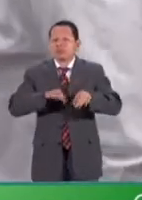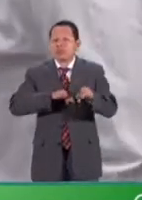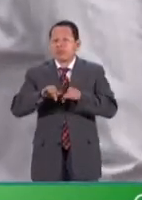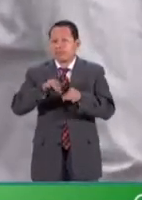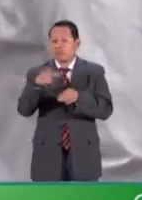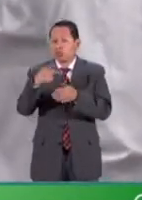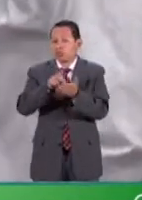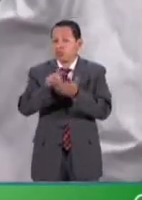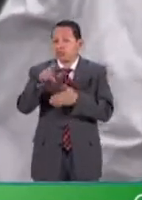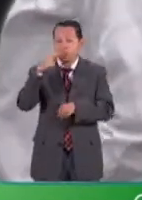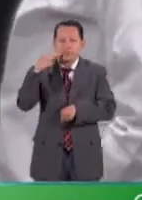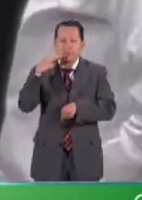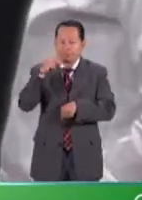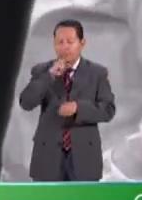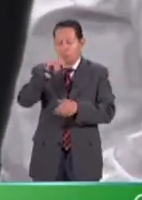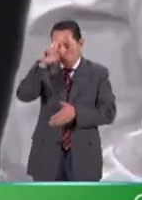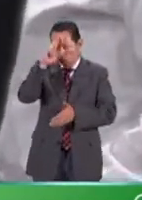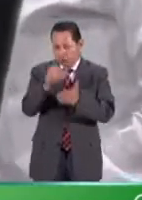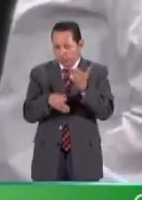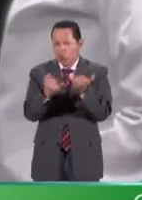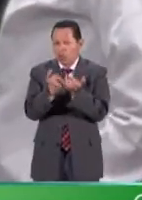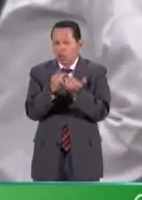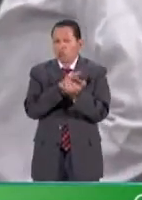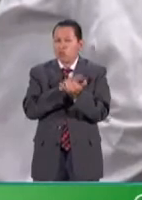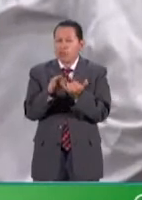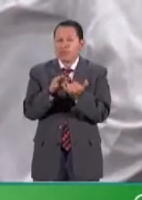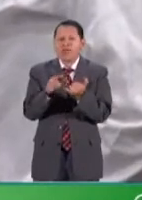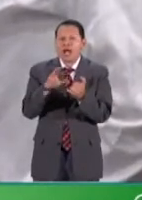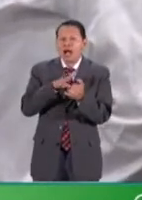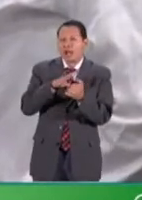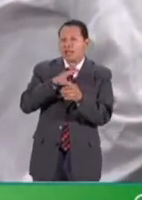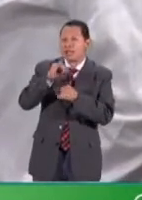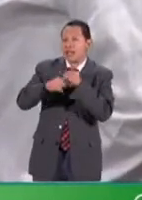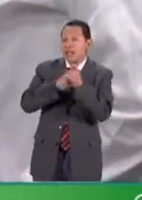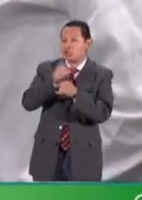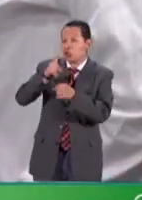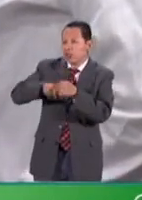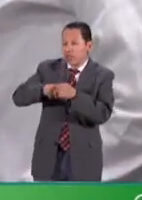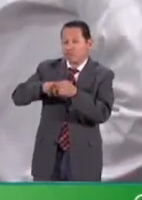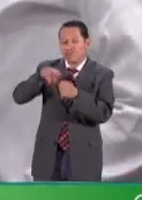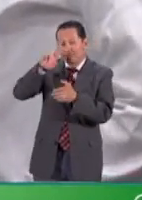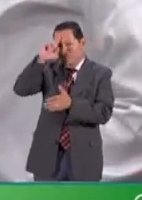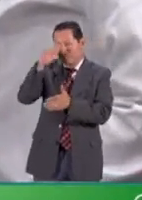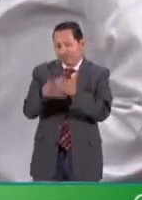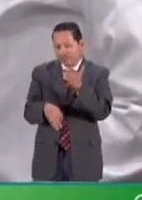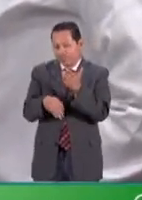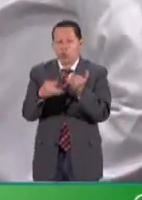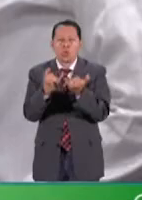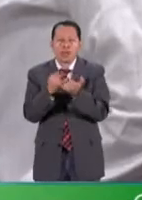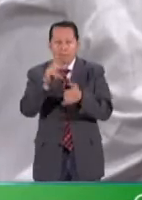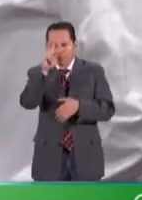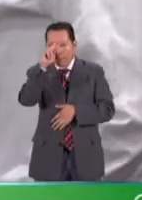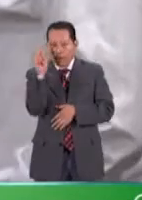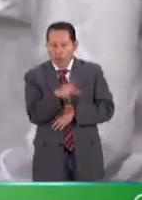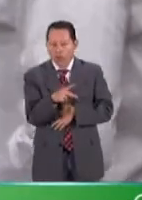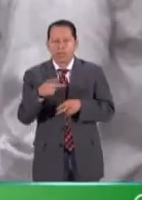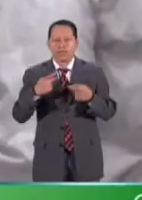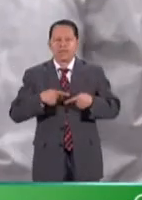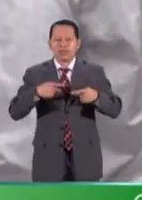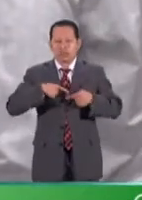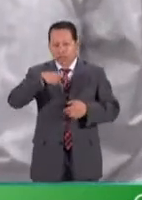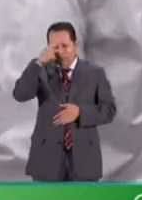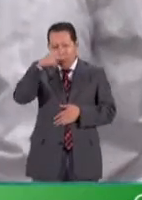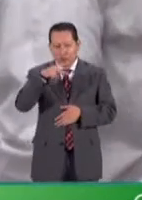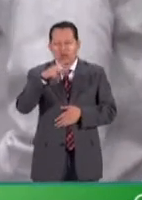Poder Judicial, violan compromisos y obligaciones internacionales y, lo que es peor, dejarán a los mexicanos a